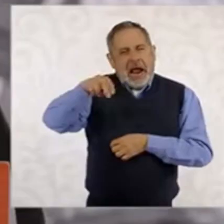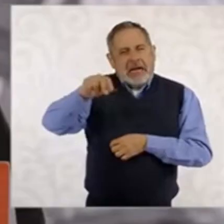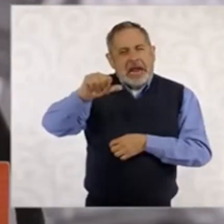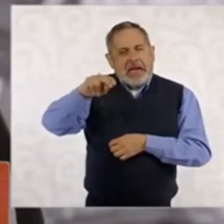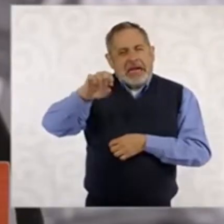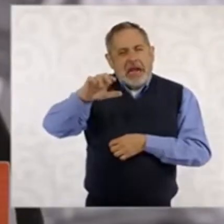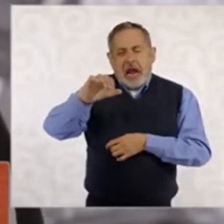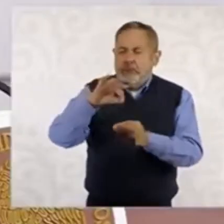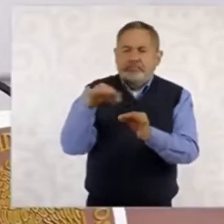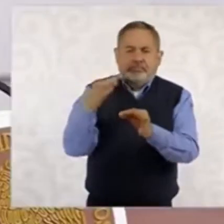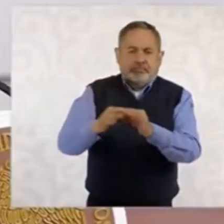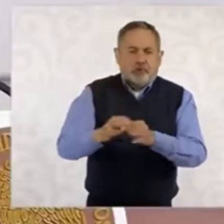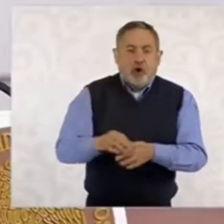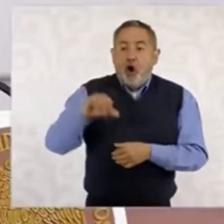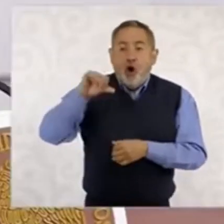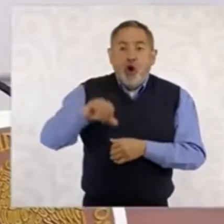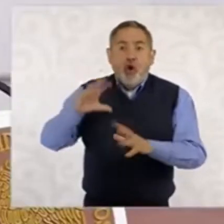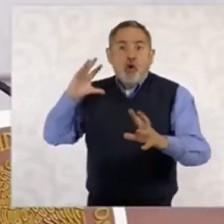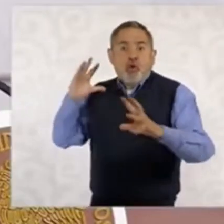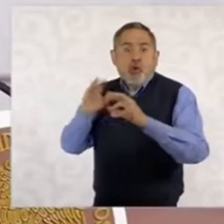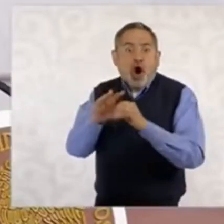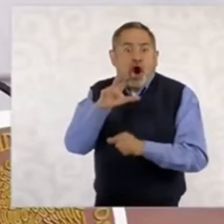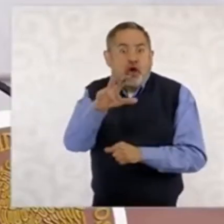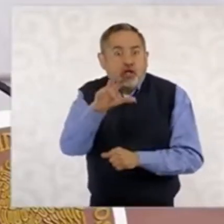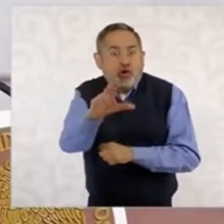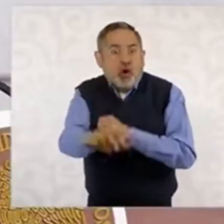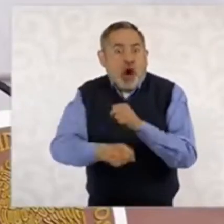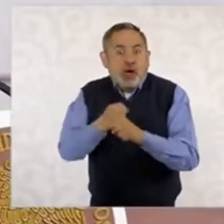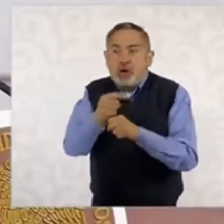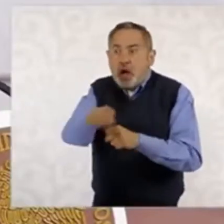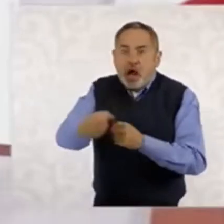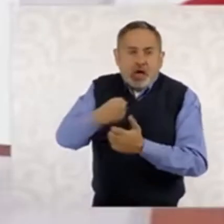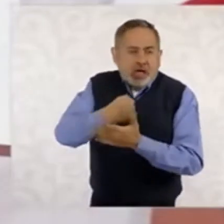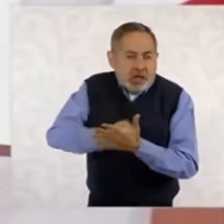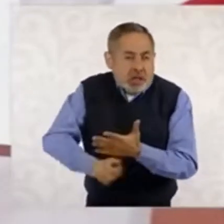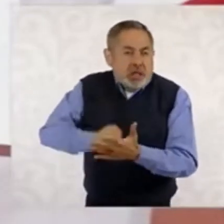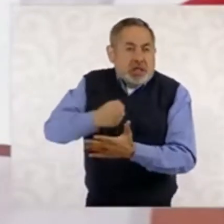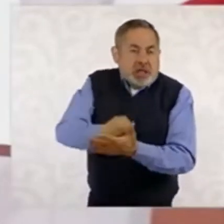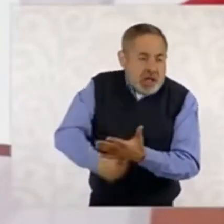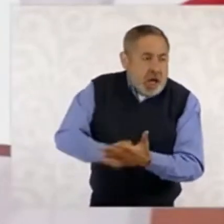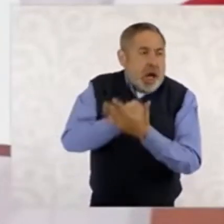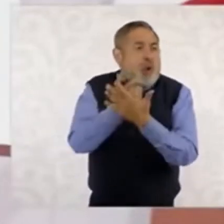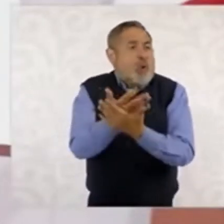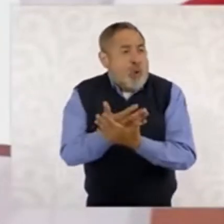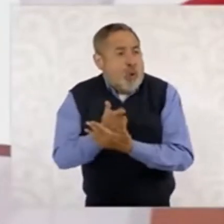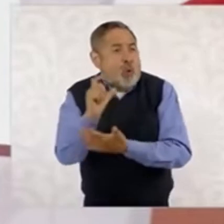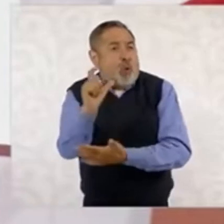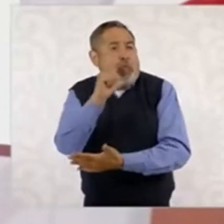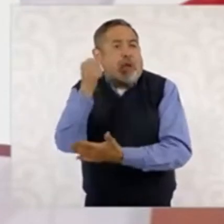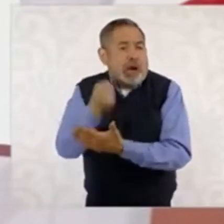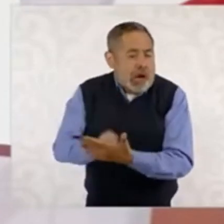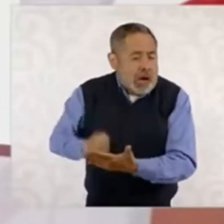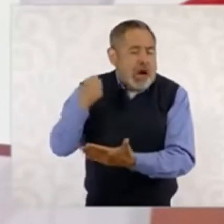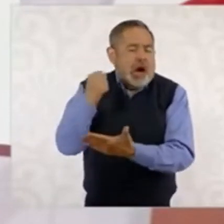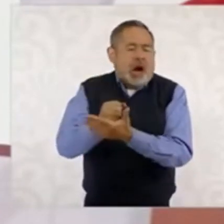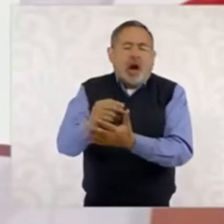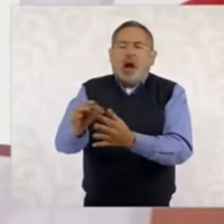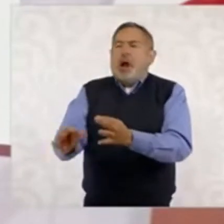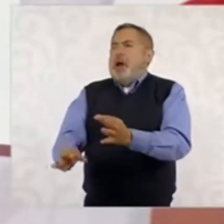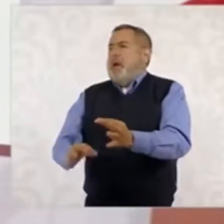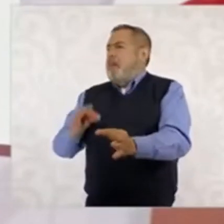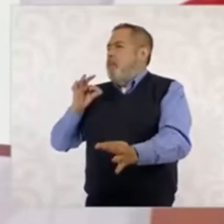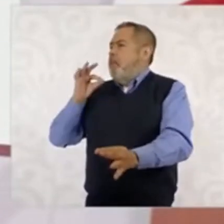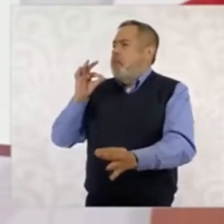Hoy culminan 18 años de lucha. Es un hecho histórico. Como Gobierno de la